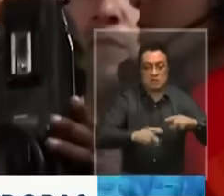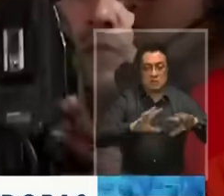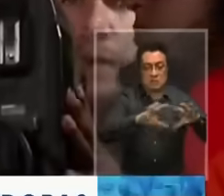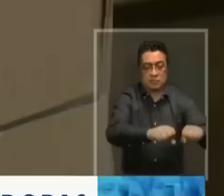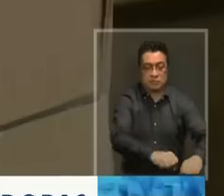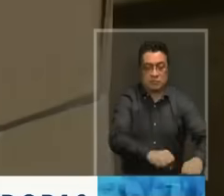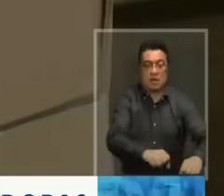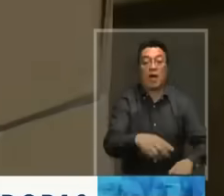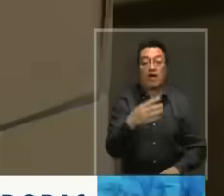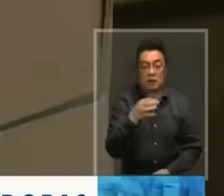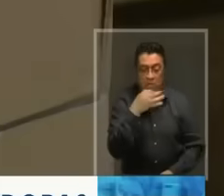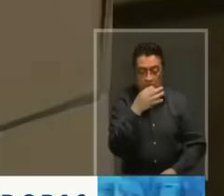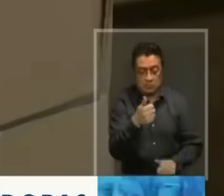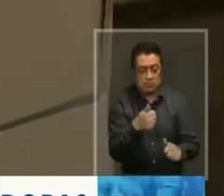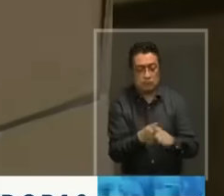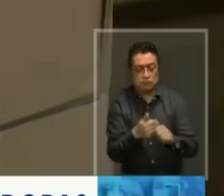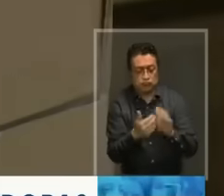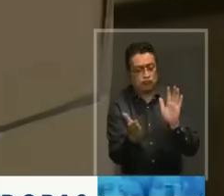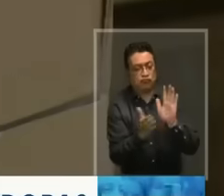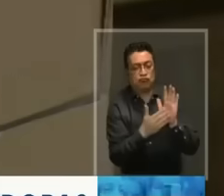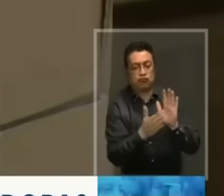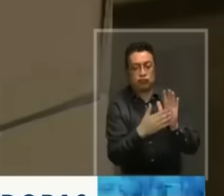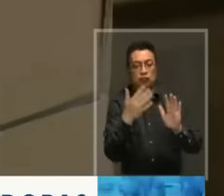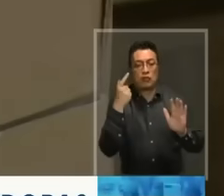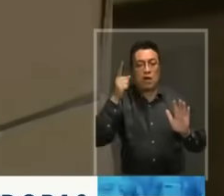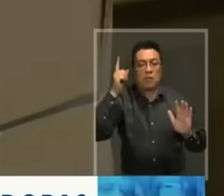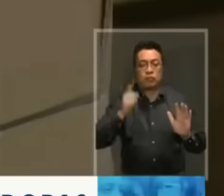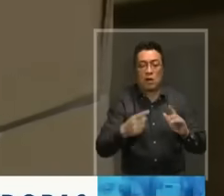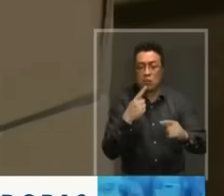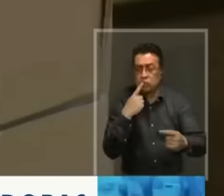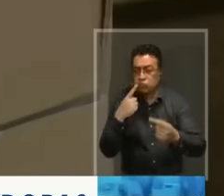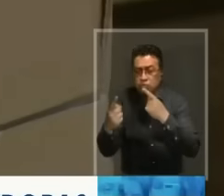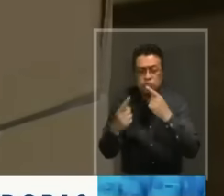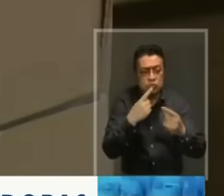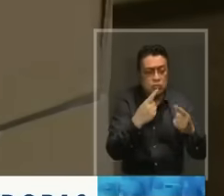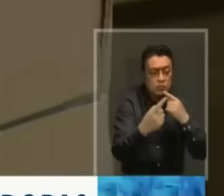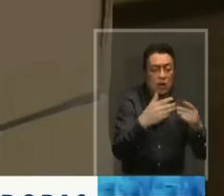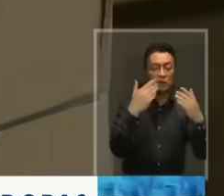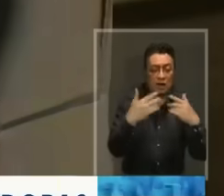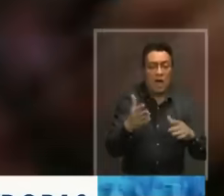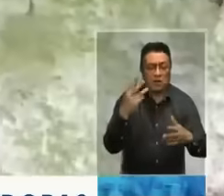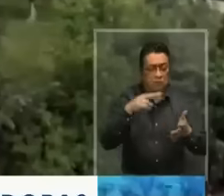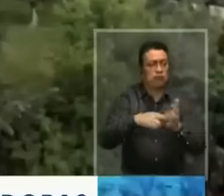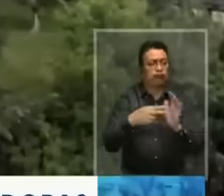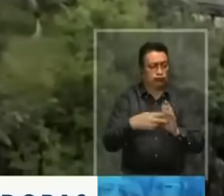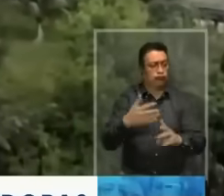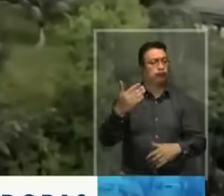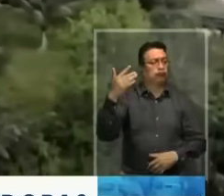supuestamente respaldado por un referendo consultivo no vinculante y